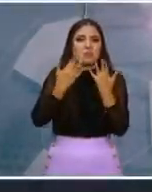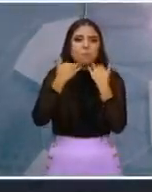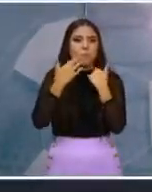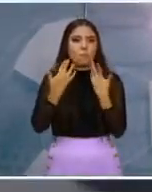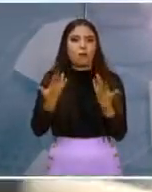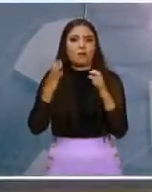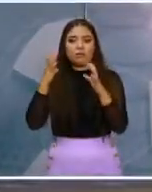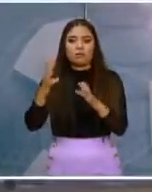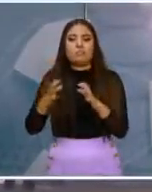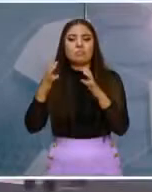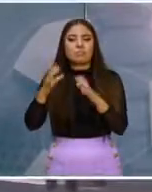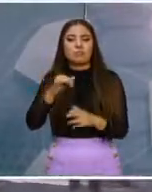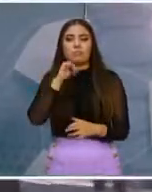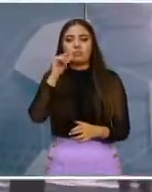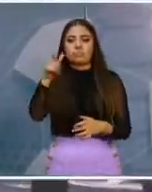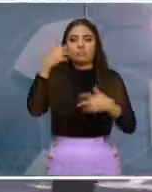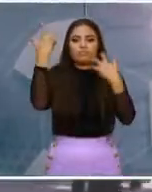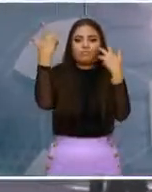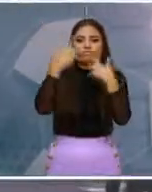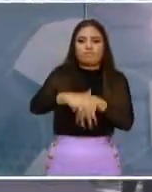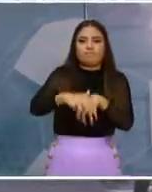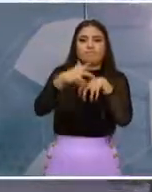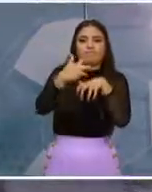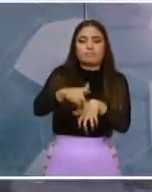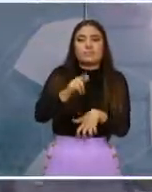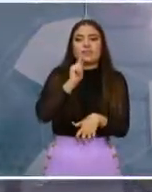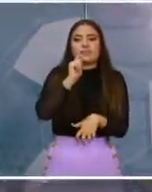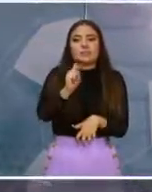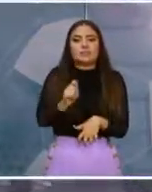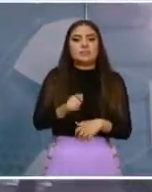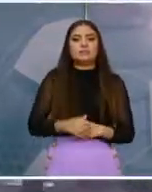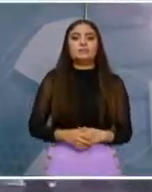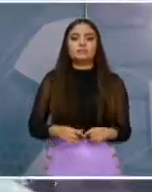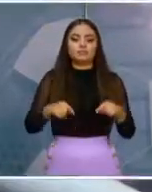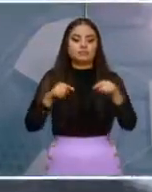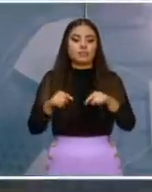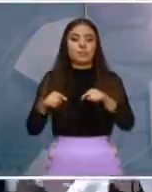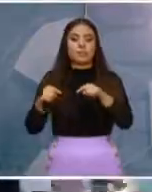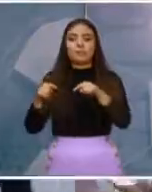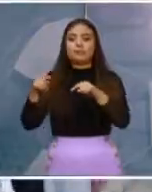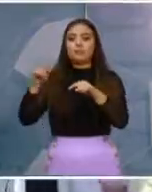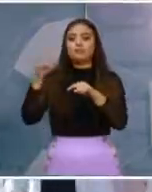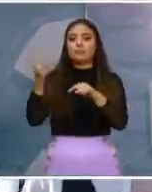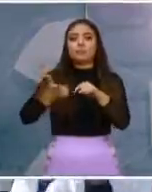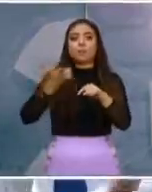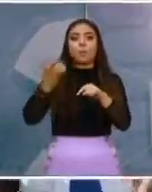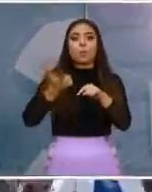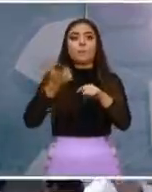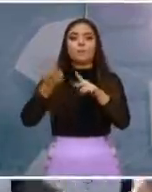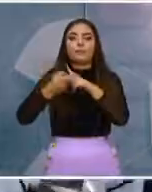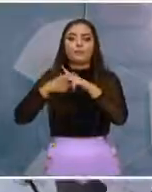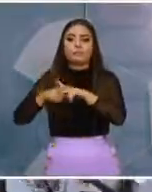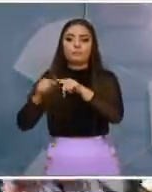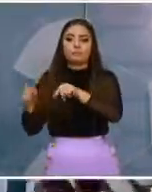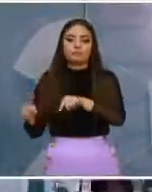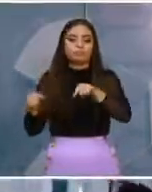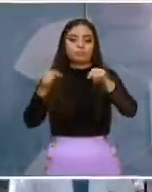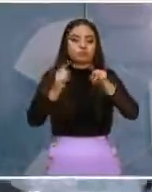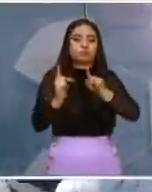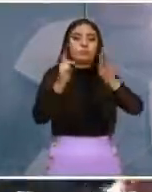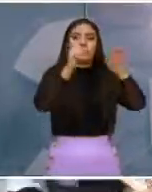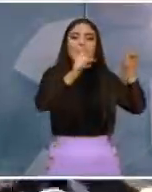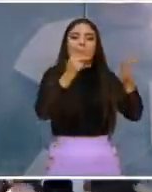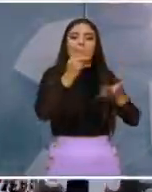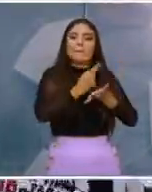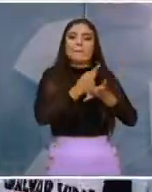pasante más, el contingente partió desde la Esfinge de la Torre Eiffel en Gómez Palacio hacia el Puente Plateado. Tomaron el Boulevard Constitución y la